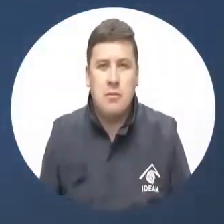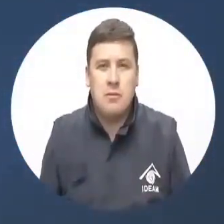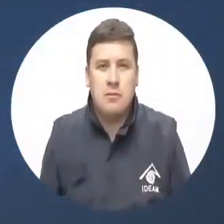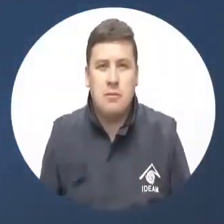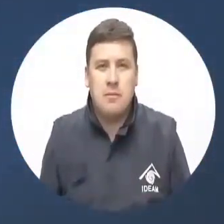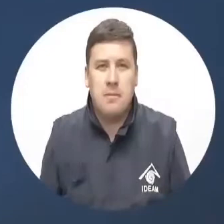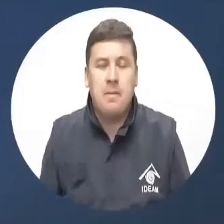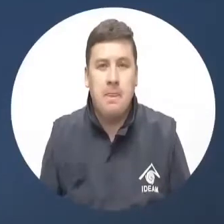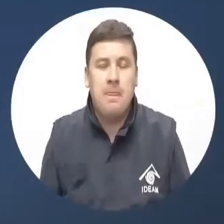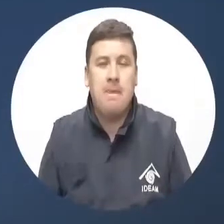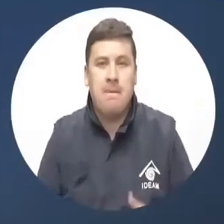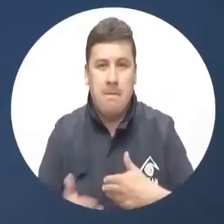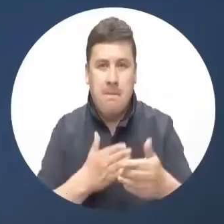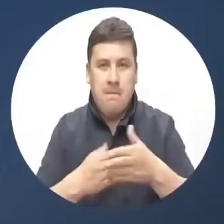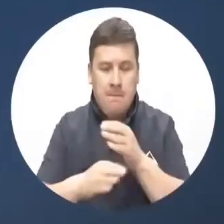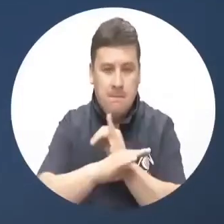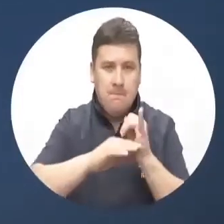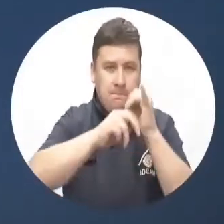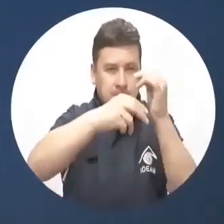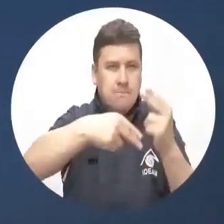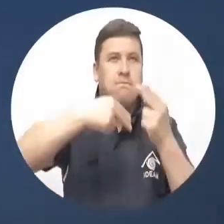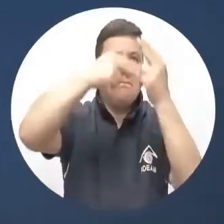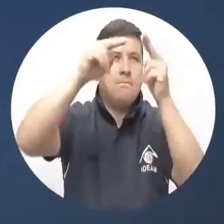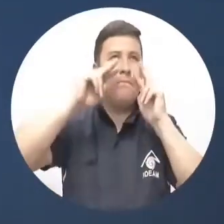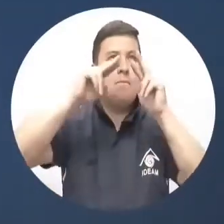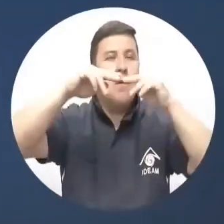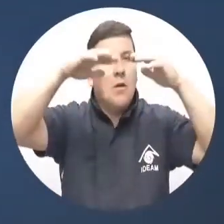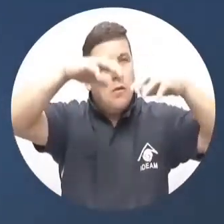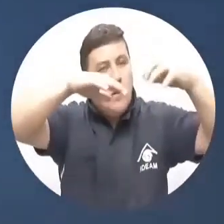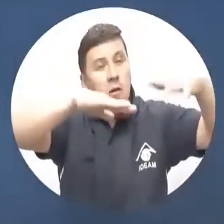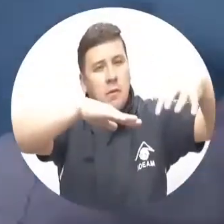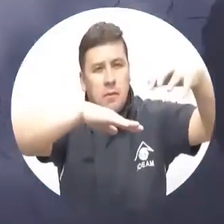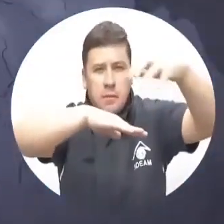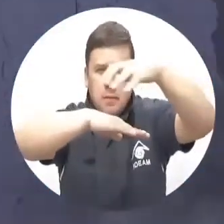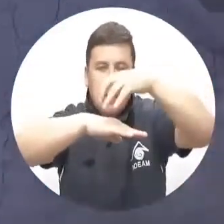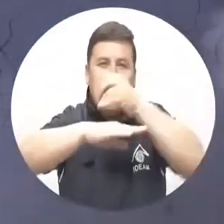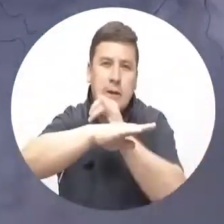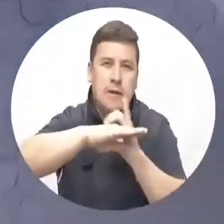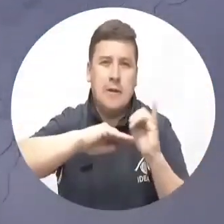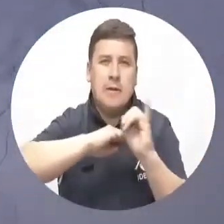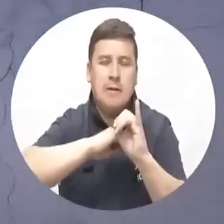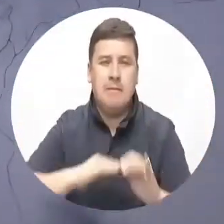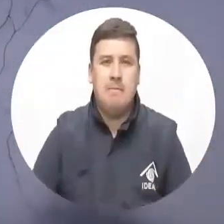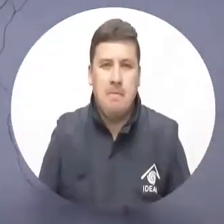La zona de San Andrés y Providencia tendrá tiempo nublado y posibles lluvias muy suaves.